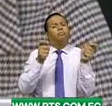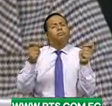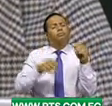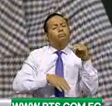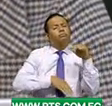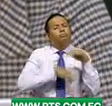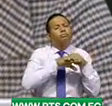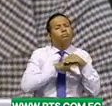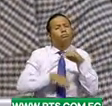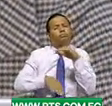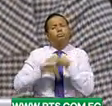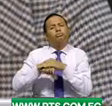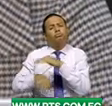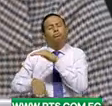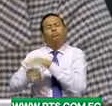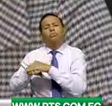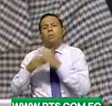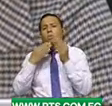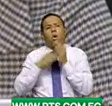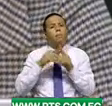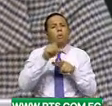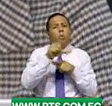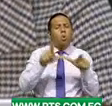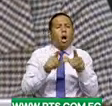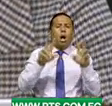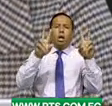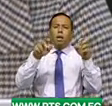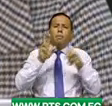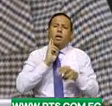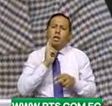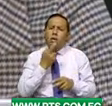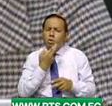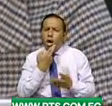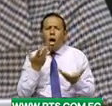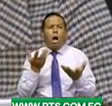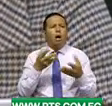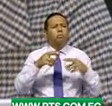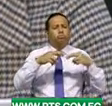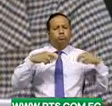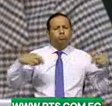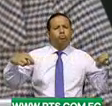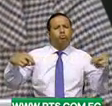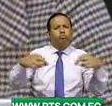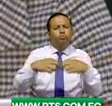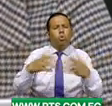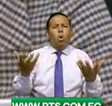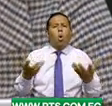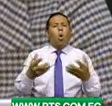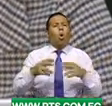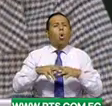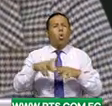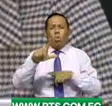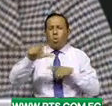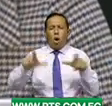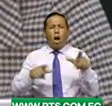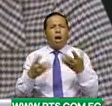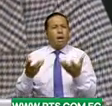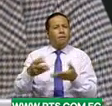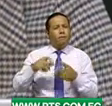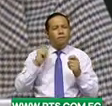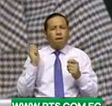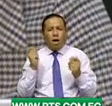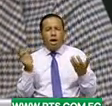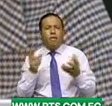de convenciones, en todo lo que son cenas, almuerzos corporativos, en salas de recepciones,